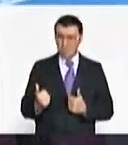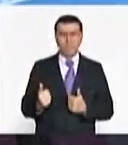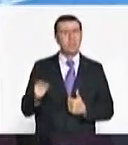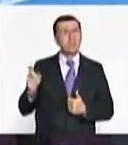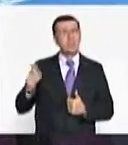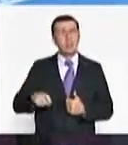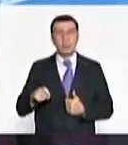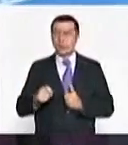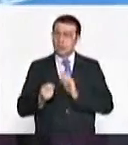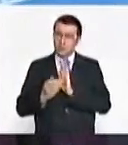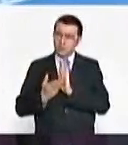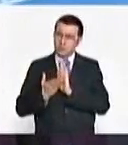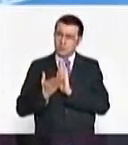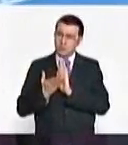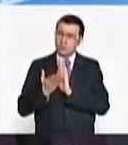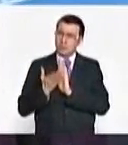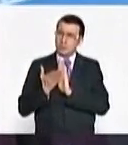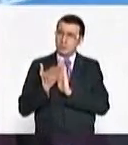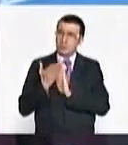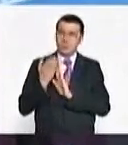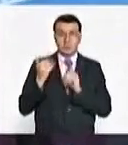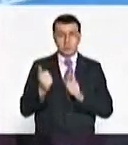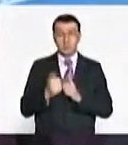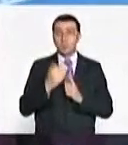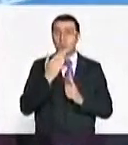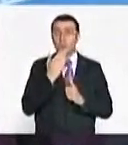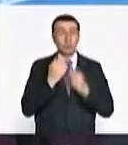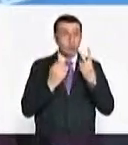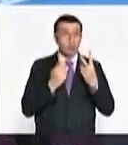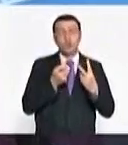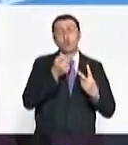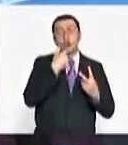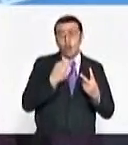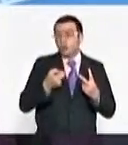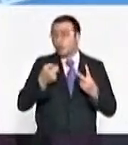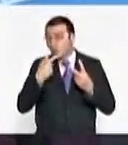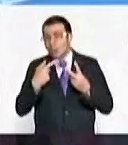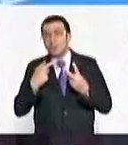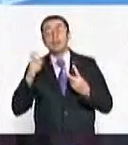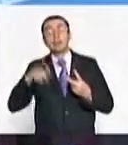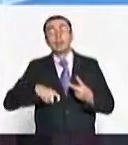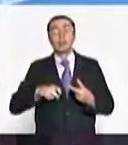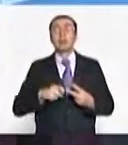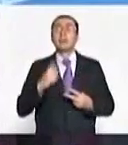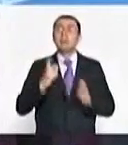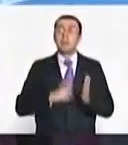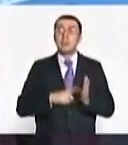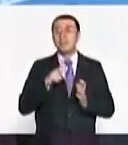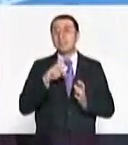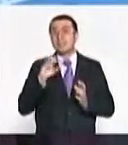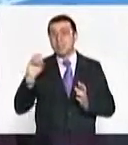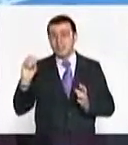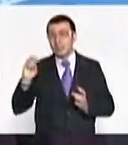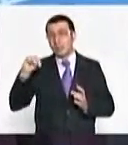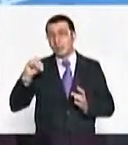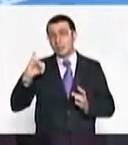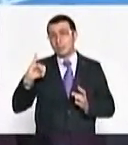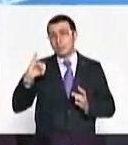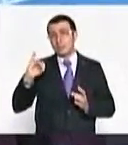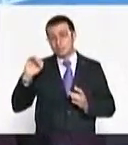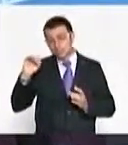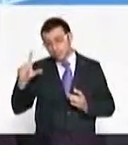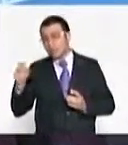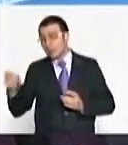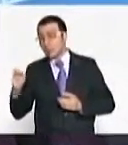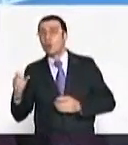dosis altas o concentraciones altas. Es decir, cada dos cápsulas tiene que tener por lo menos 1100 miligramos de omega 3. Tiene que decir en la etiqueta abajo y